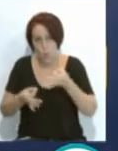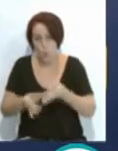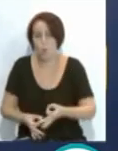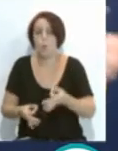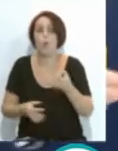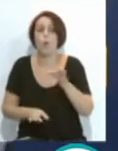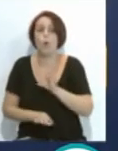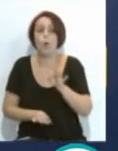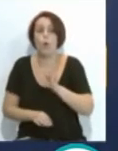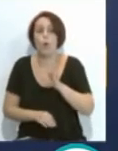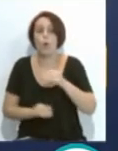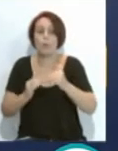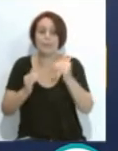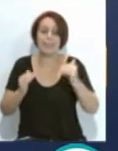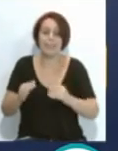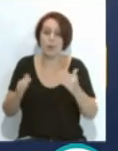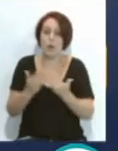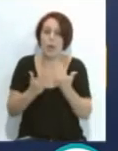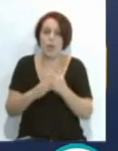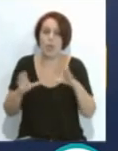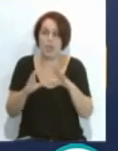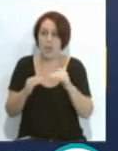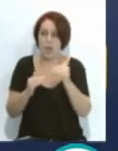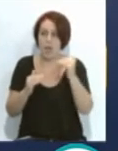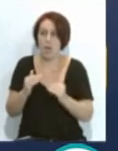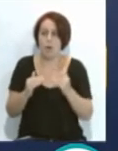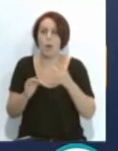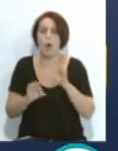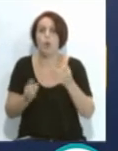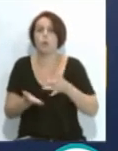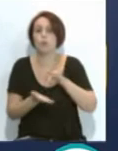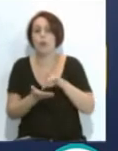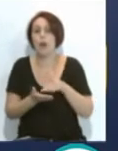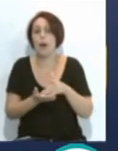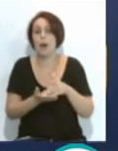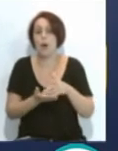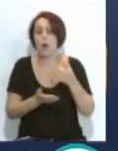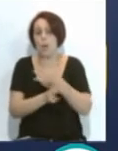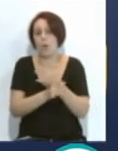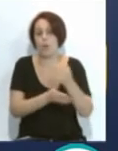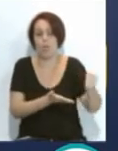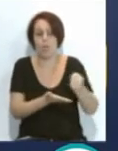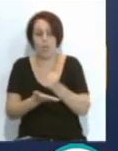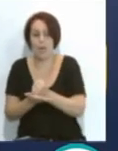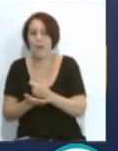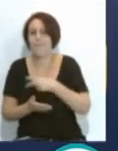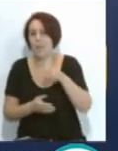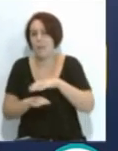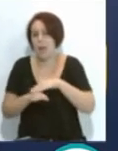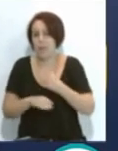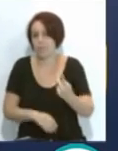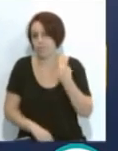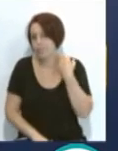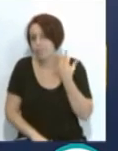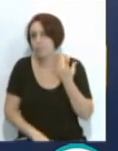división bajábamos en la jornada 10, o cuando traíamos a un jugador que venía a retirarse y